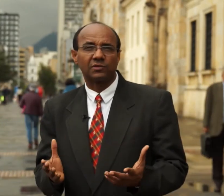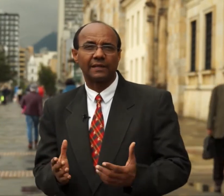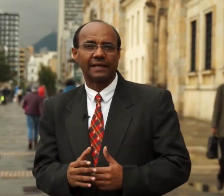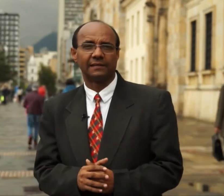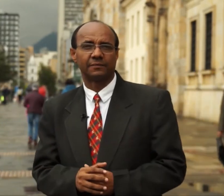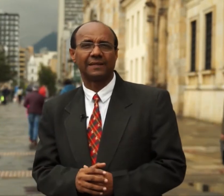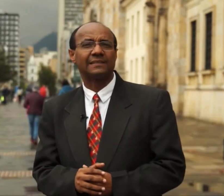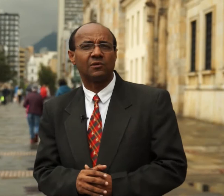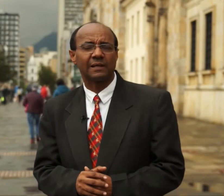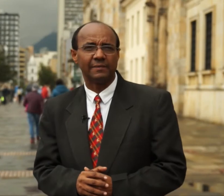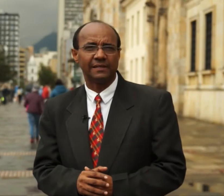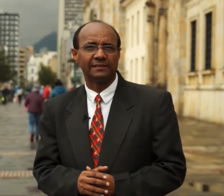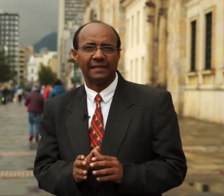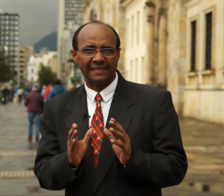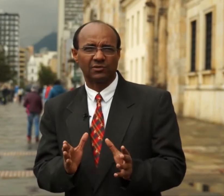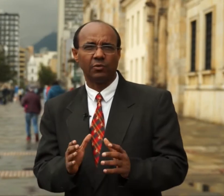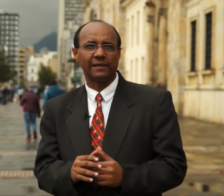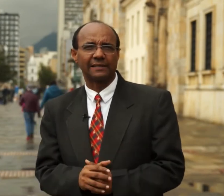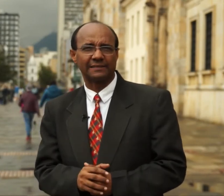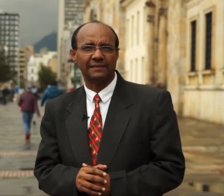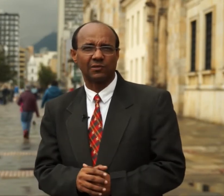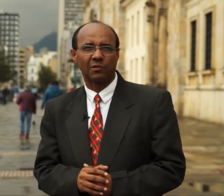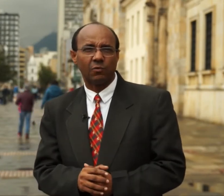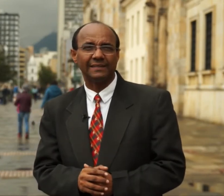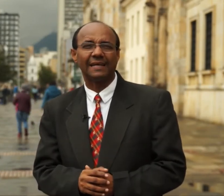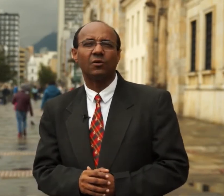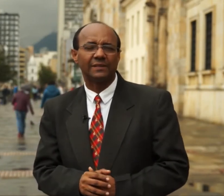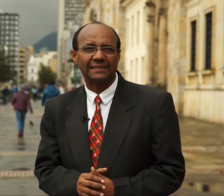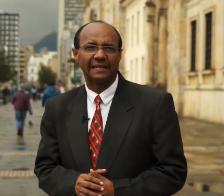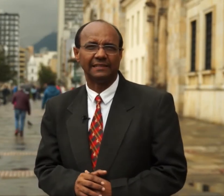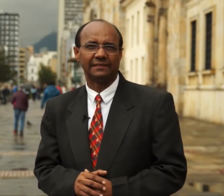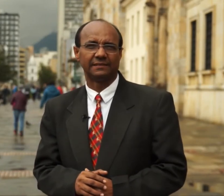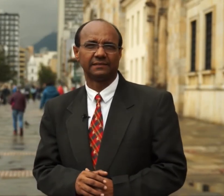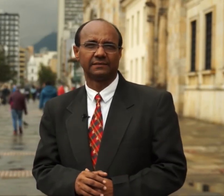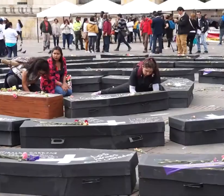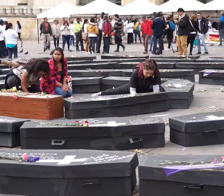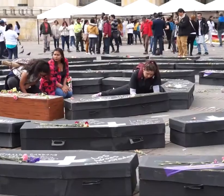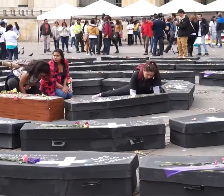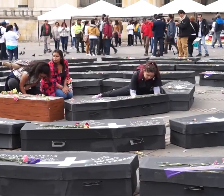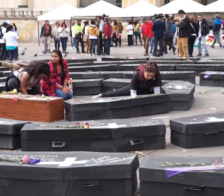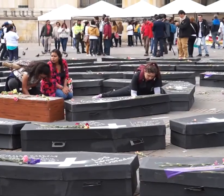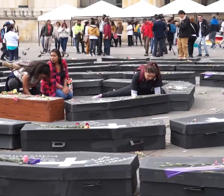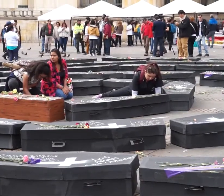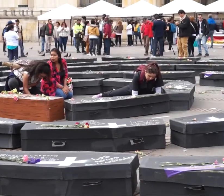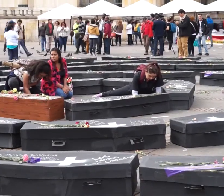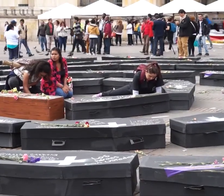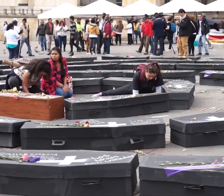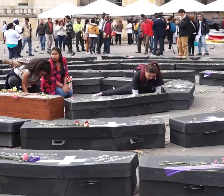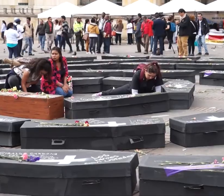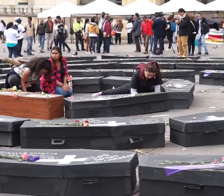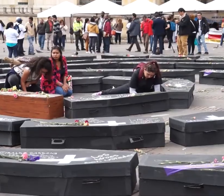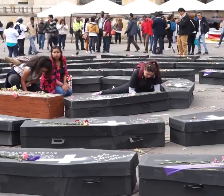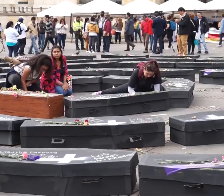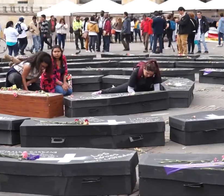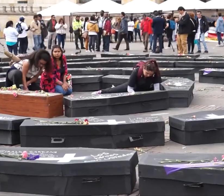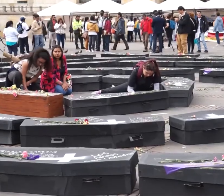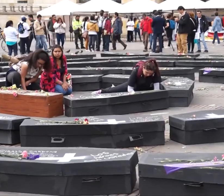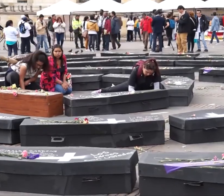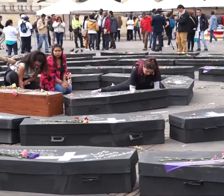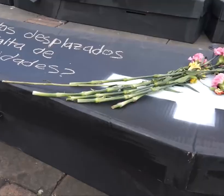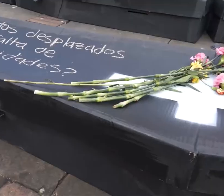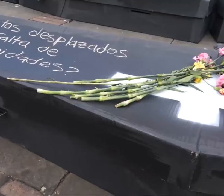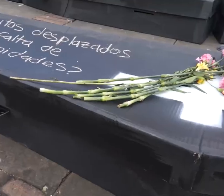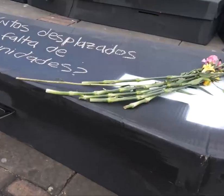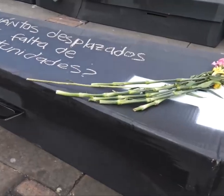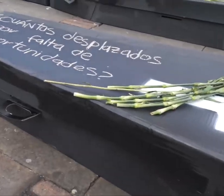muchos personajes. Francisco Ramírez estuvo en el recinto, nos cuenta los detalles. En cumplimiento del artículo